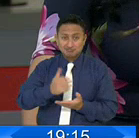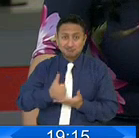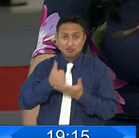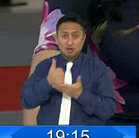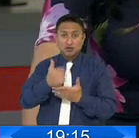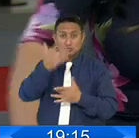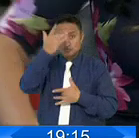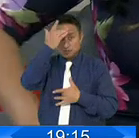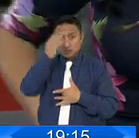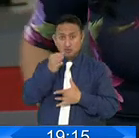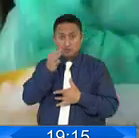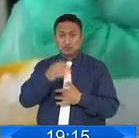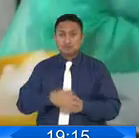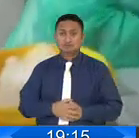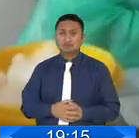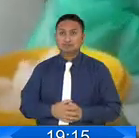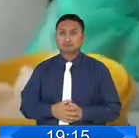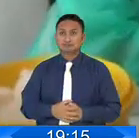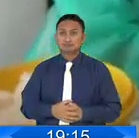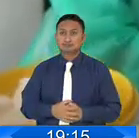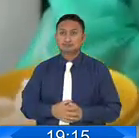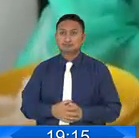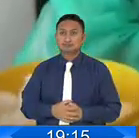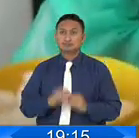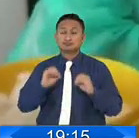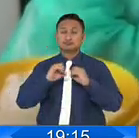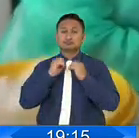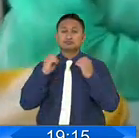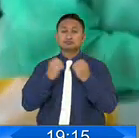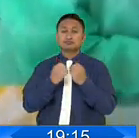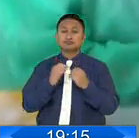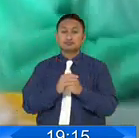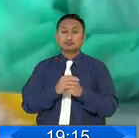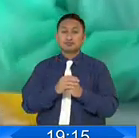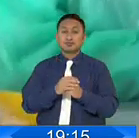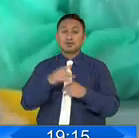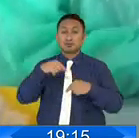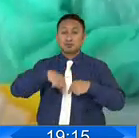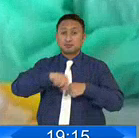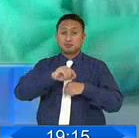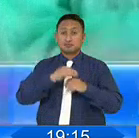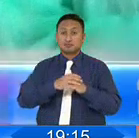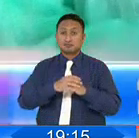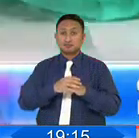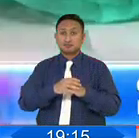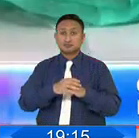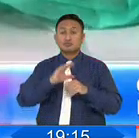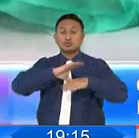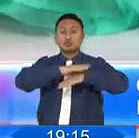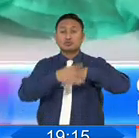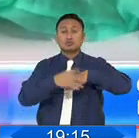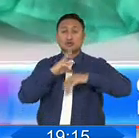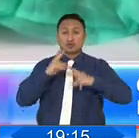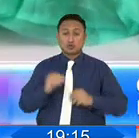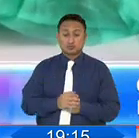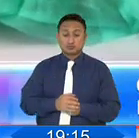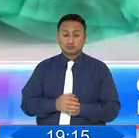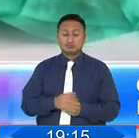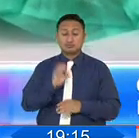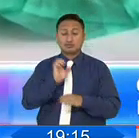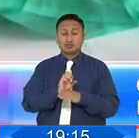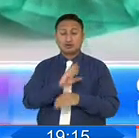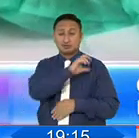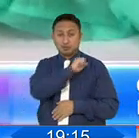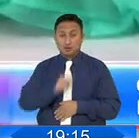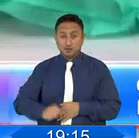a la pandemia. Fue la Organización Panamericana de la Salud quien informó que en sectores de Ecuador, El Salvador, México